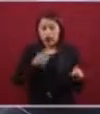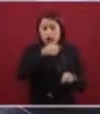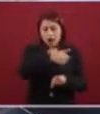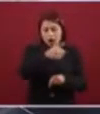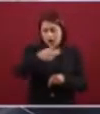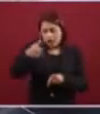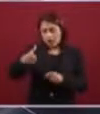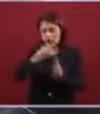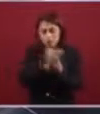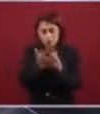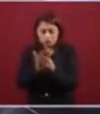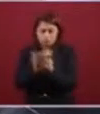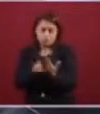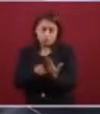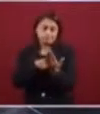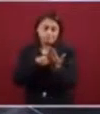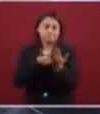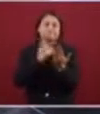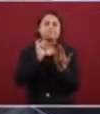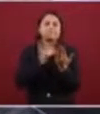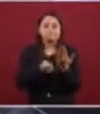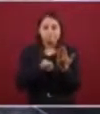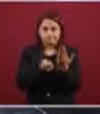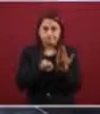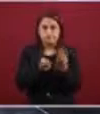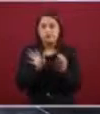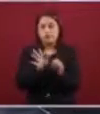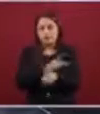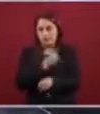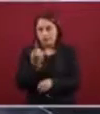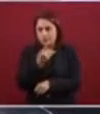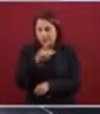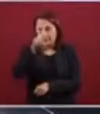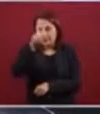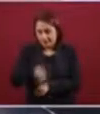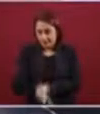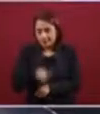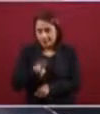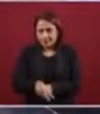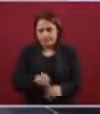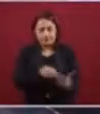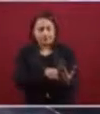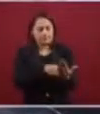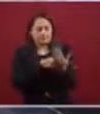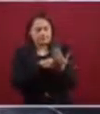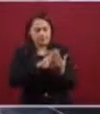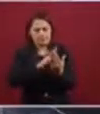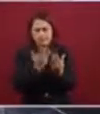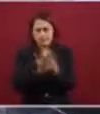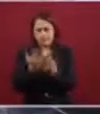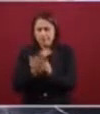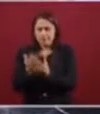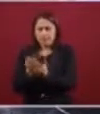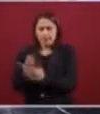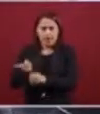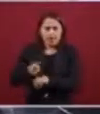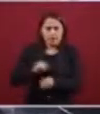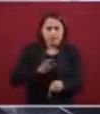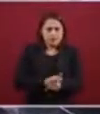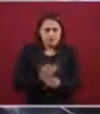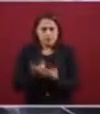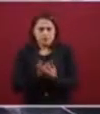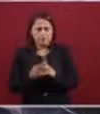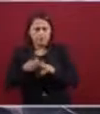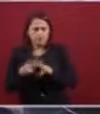expedientes laborales porque había ciertas deficiencias, tanto en redacción como en administración y finanzas, y no